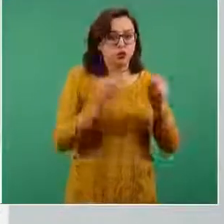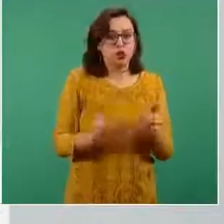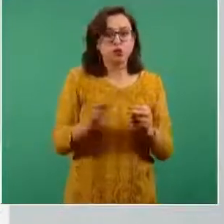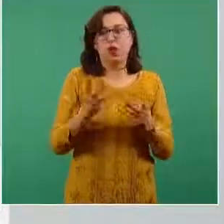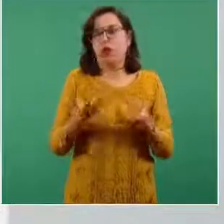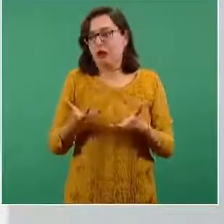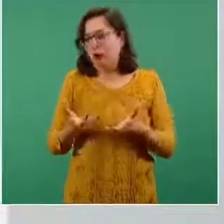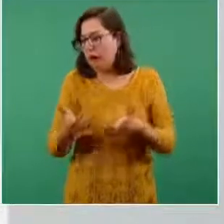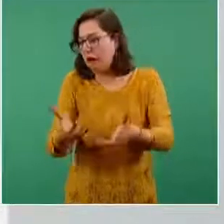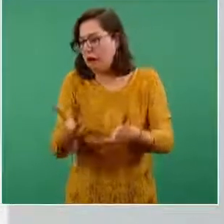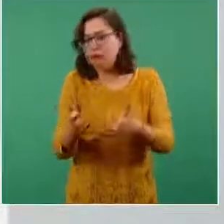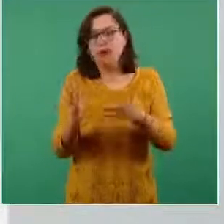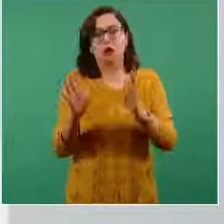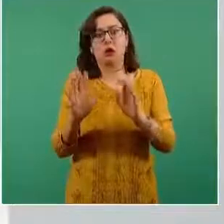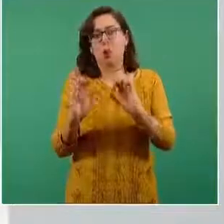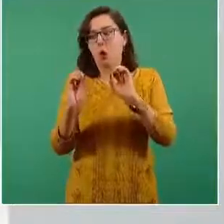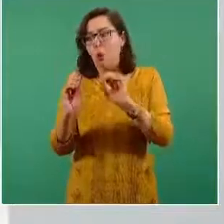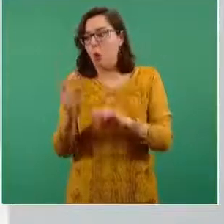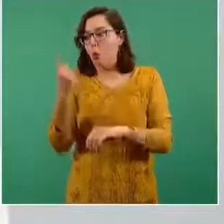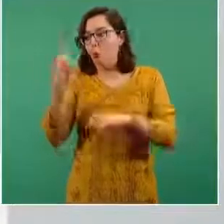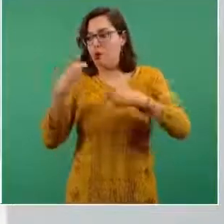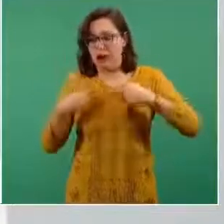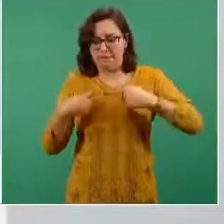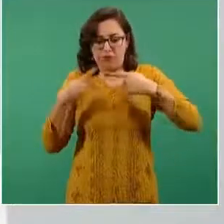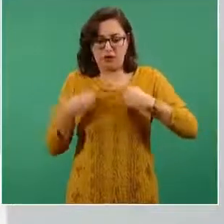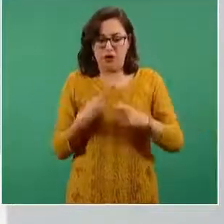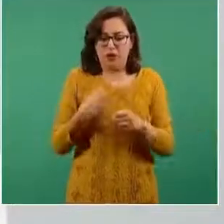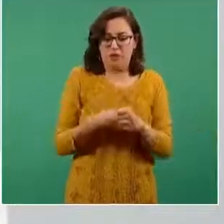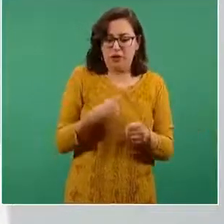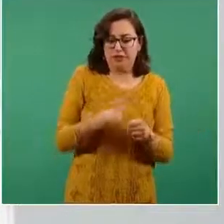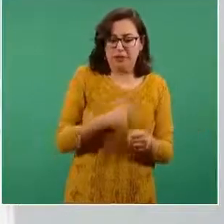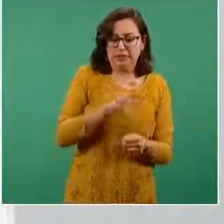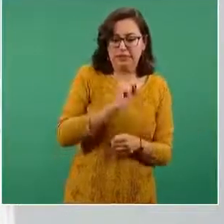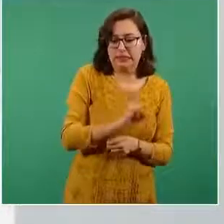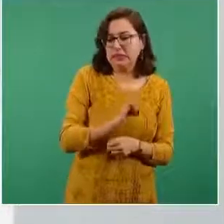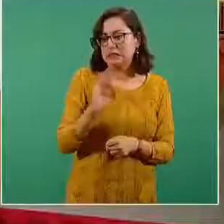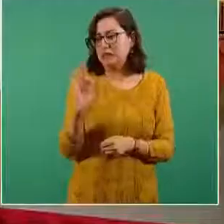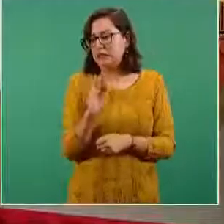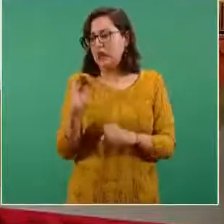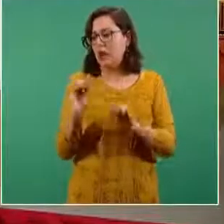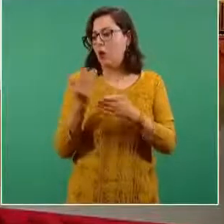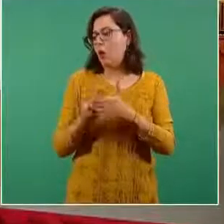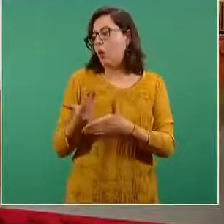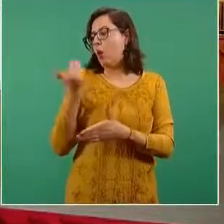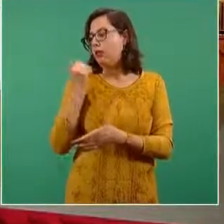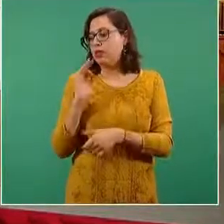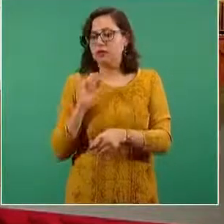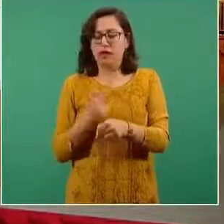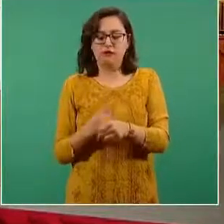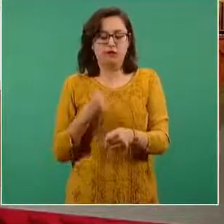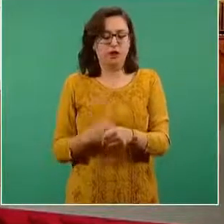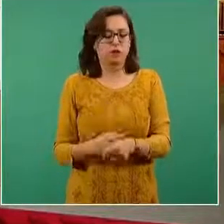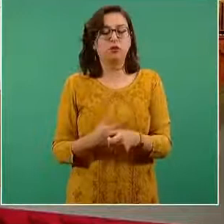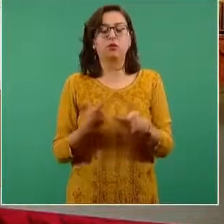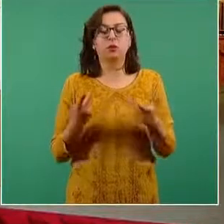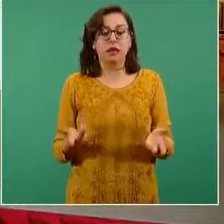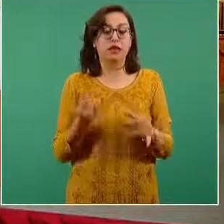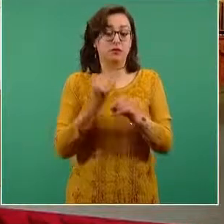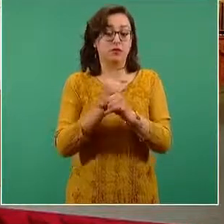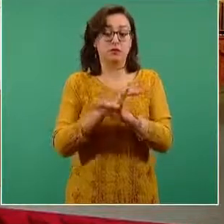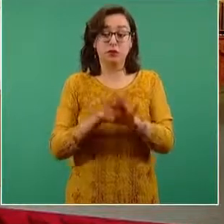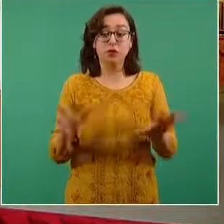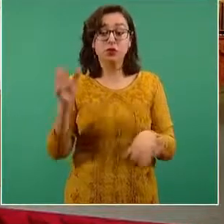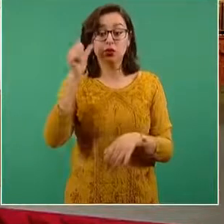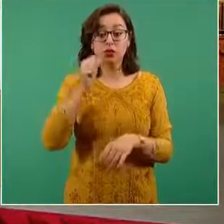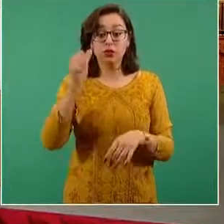vía pública o inclusive ser la persona que puede o estar enferma en un momento o haber padecido obviamente la enfermedad. La información es